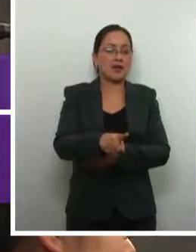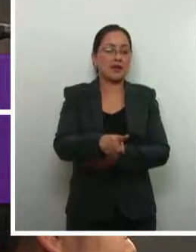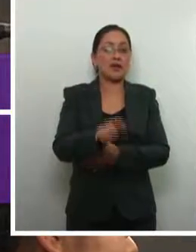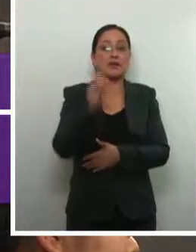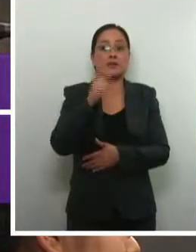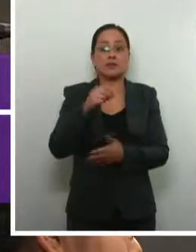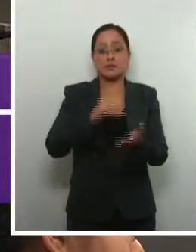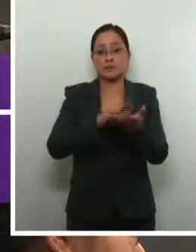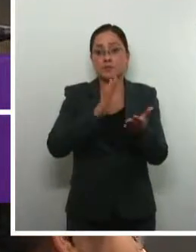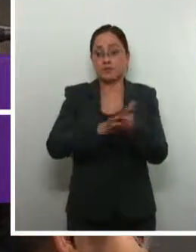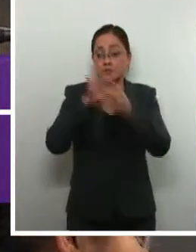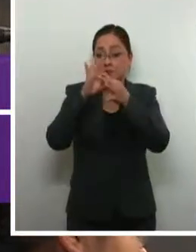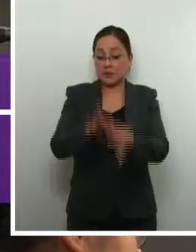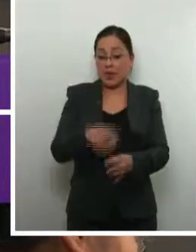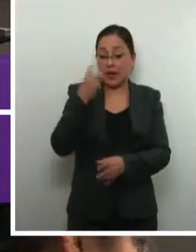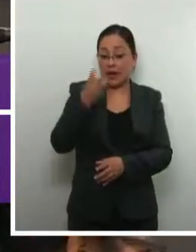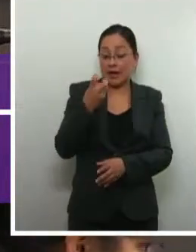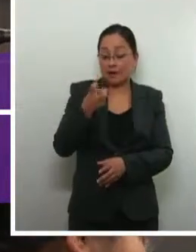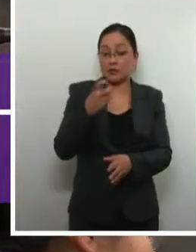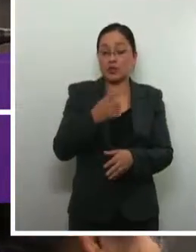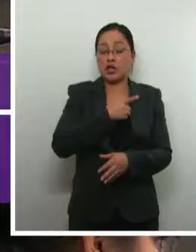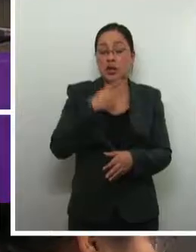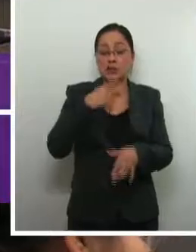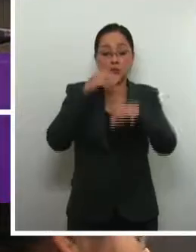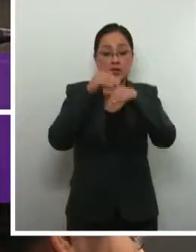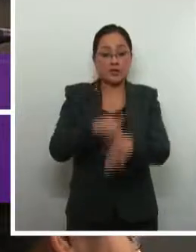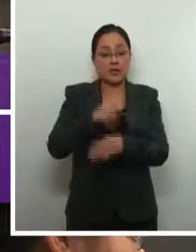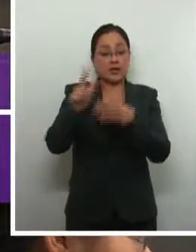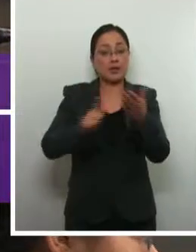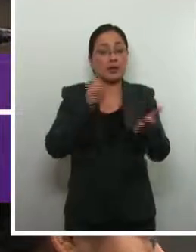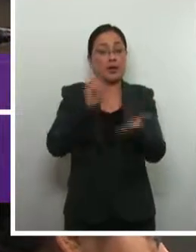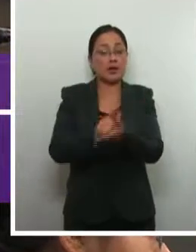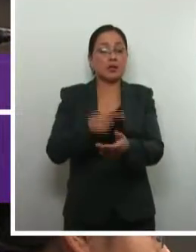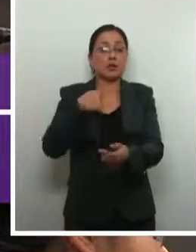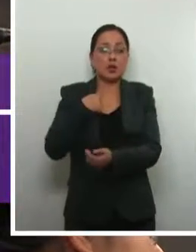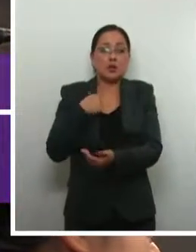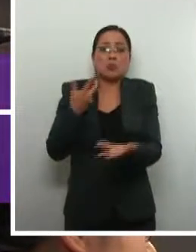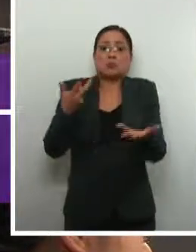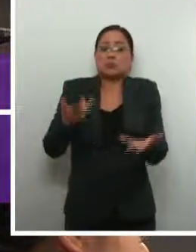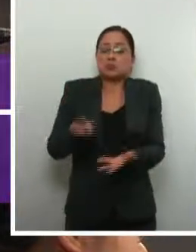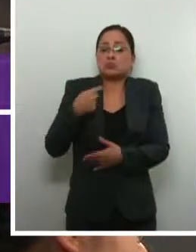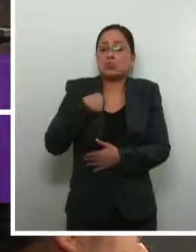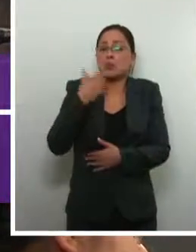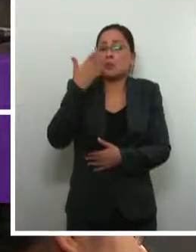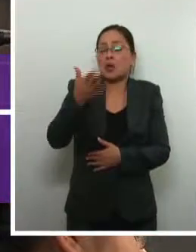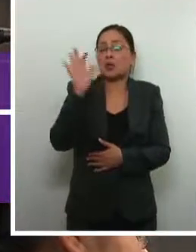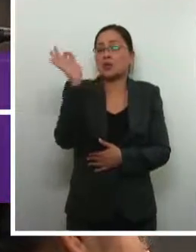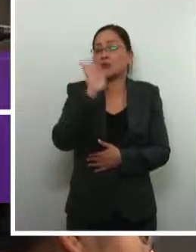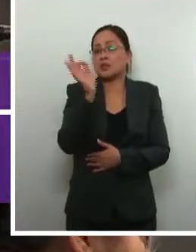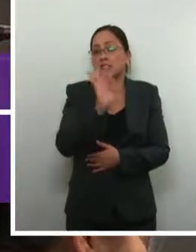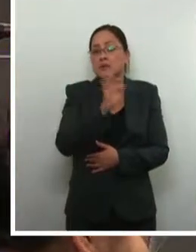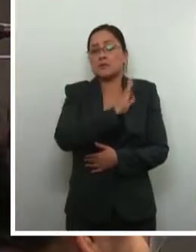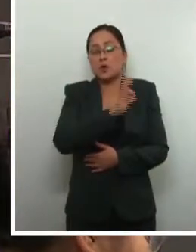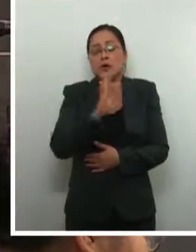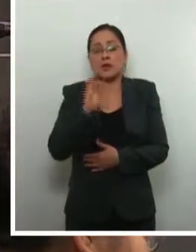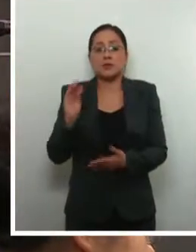viene condicionado a eso. Yo en todo caso le pediría que, si es posible, nos permitieran dejar